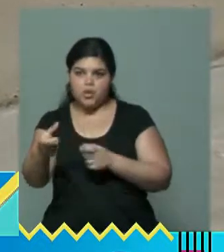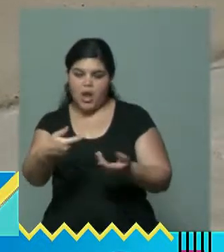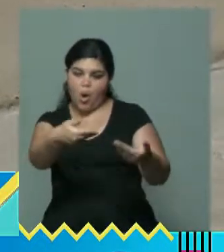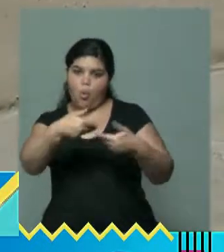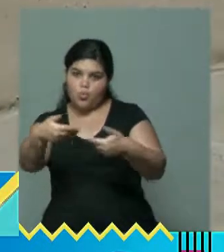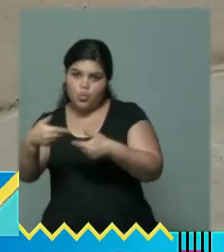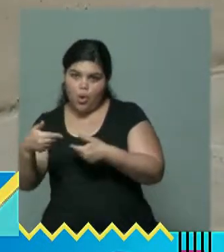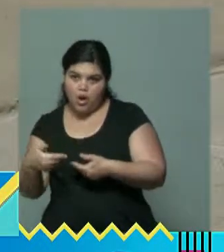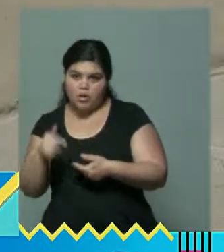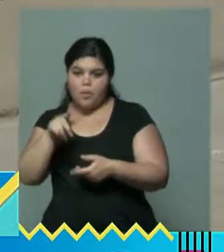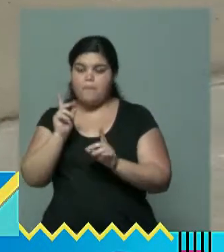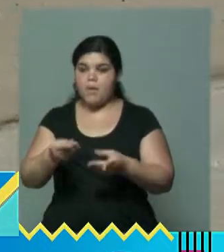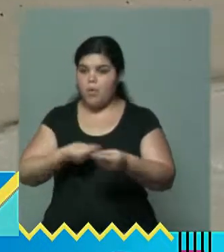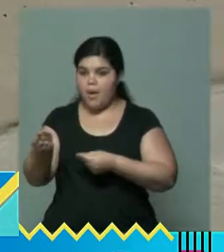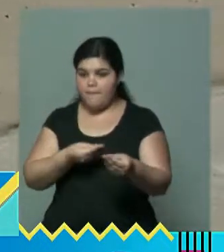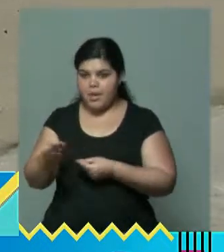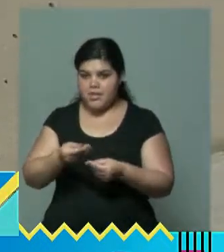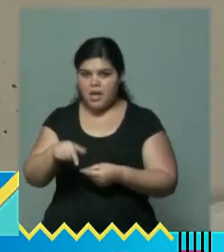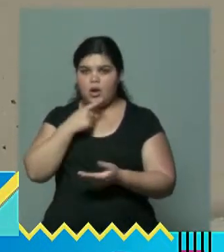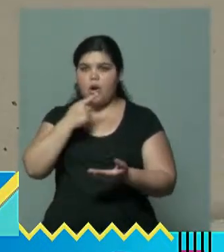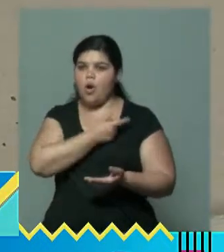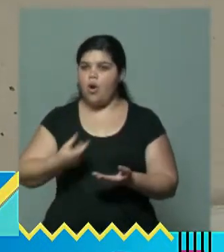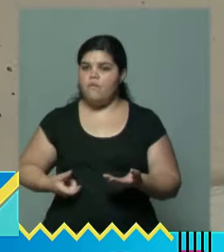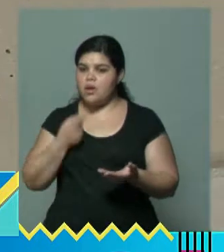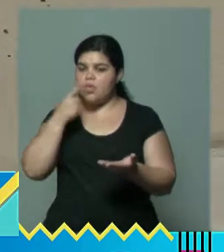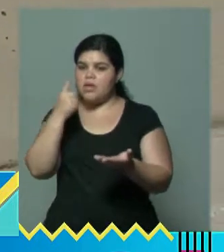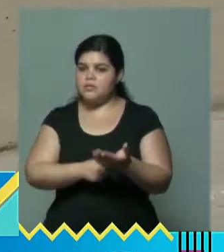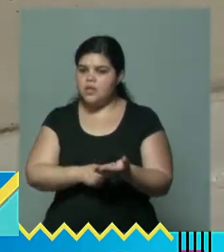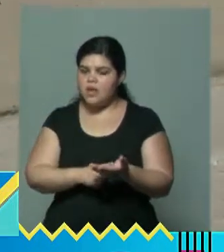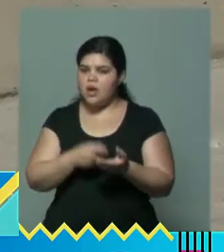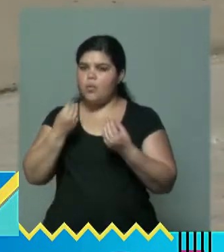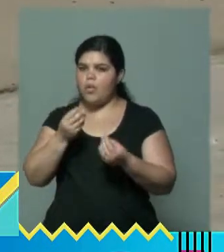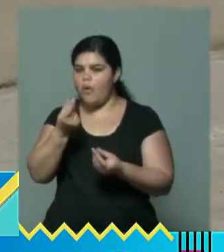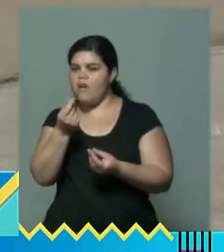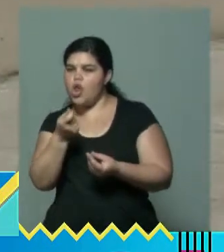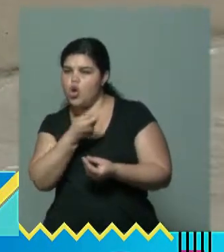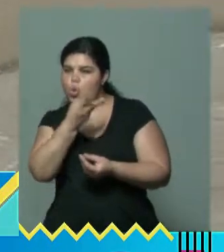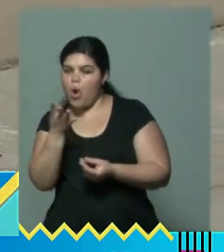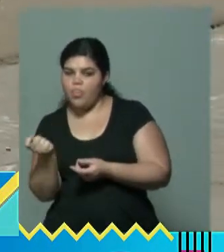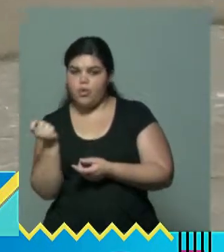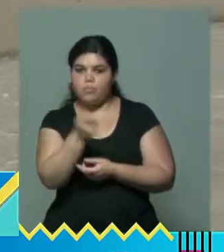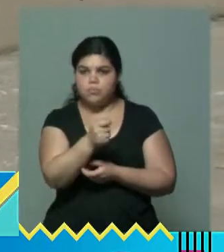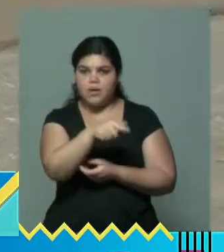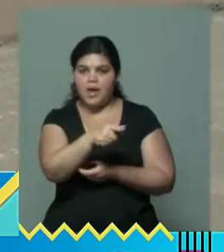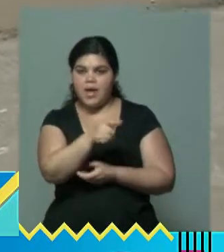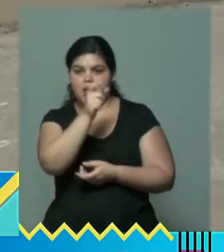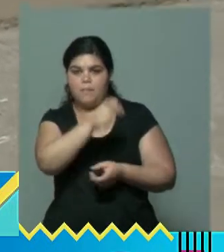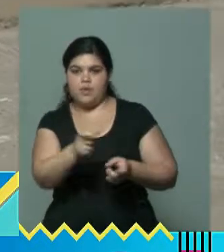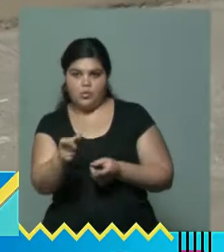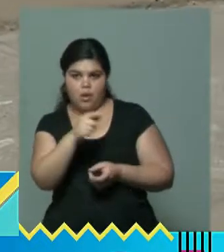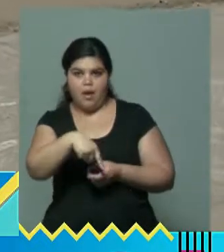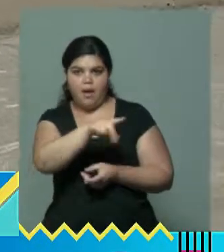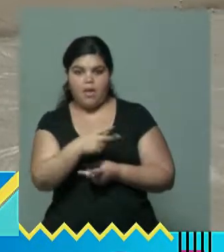inversiones que tienen que hacer las empresas, el gobierno determina qué valor se le repasa al usuario para que pague por las inversiones que se tienen que